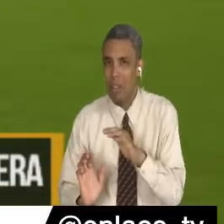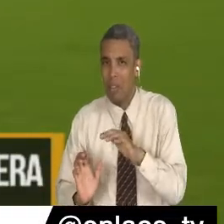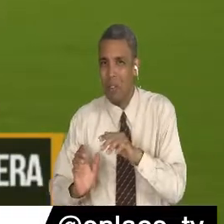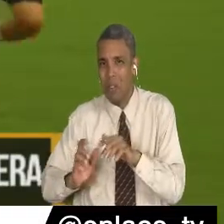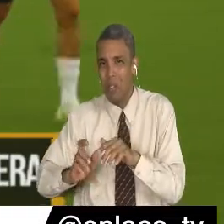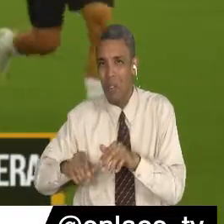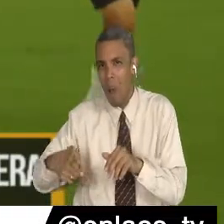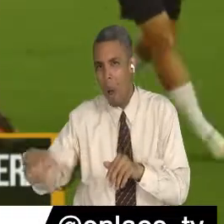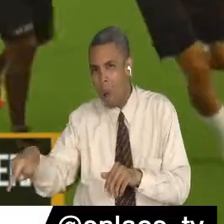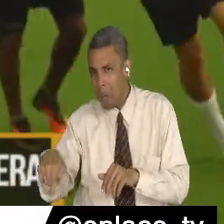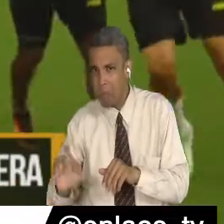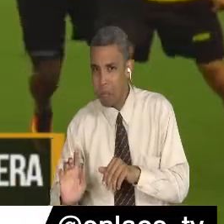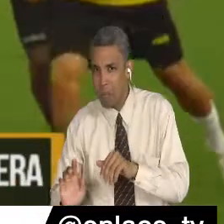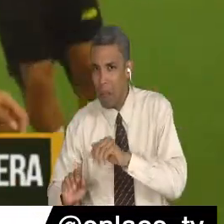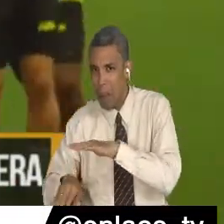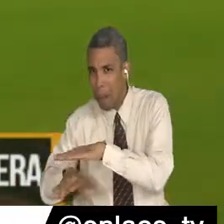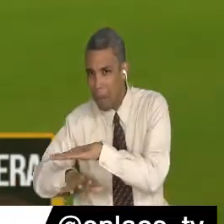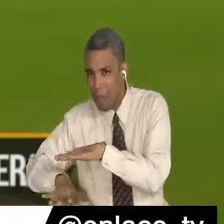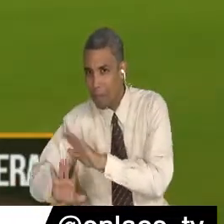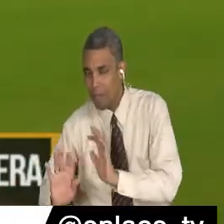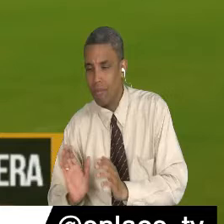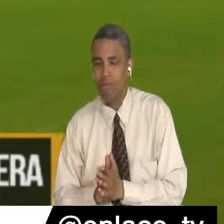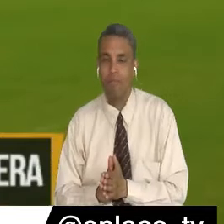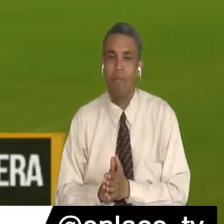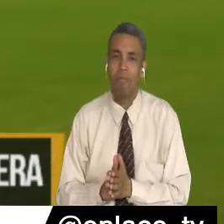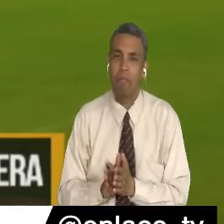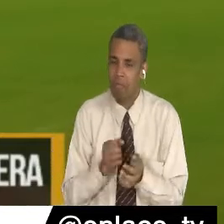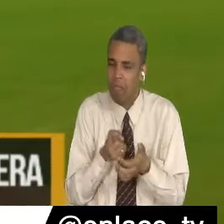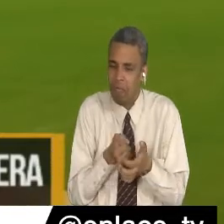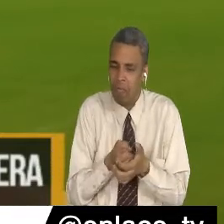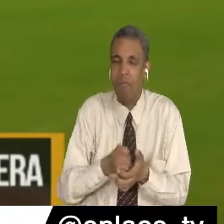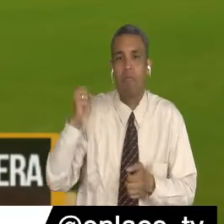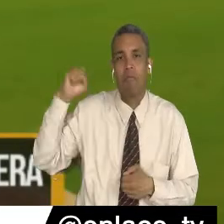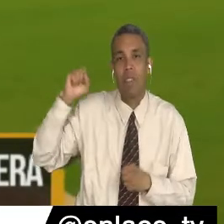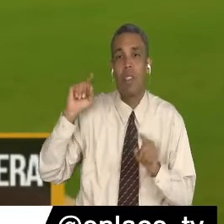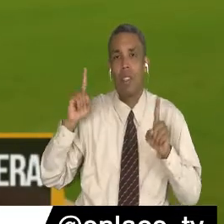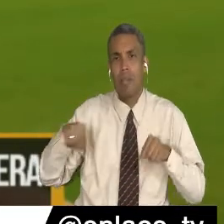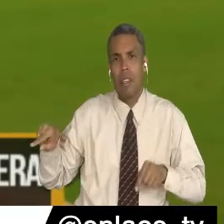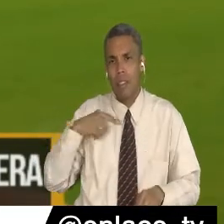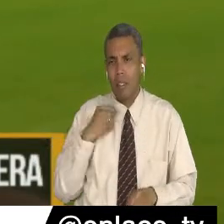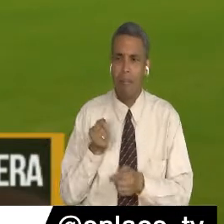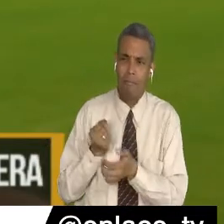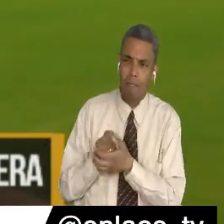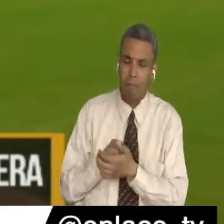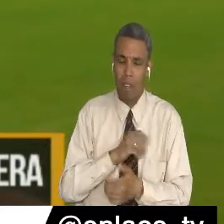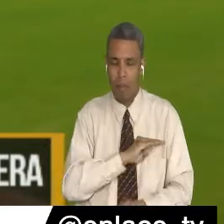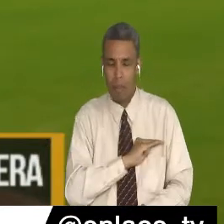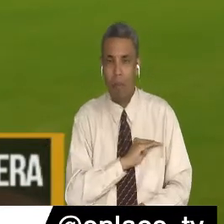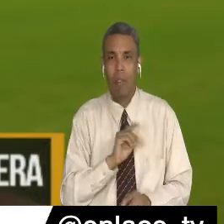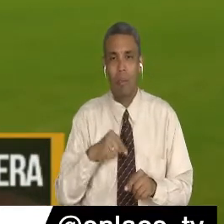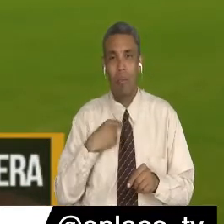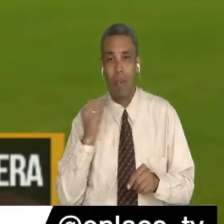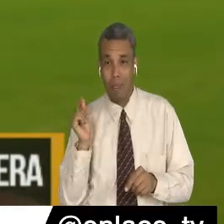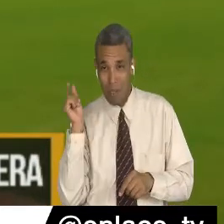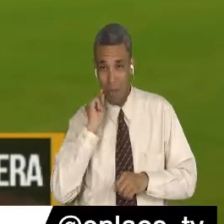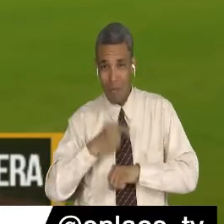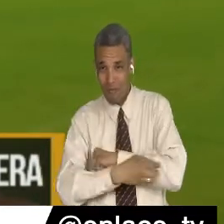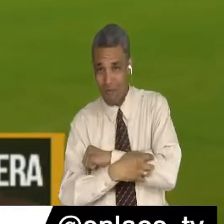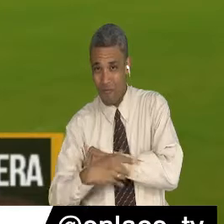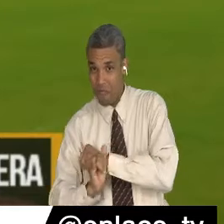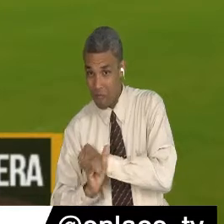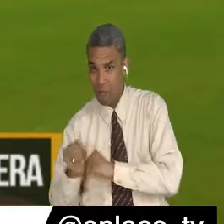una gestión muy importante en Dimayor por solicitud del señor alcalde Darío Cherry. Jerry Serrano y el director de Inderva, Cristian Julián,